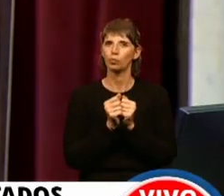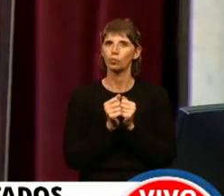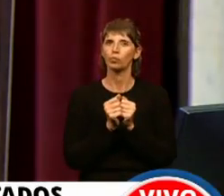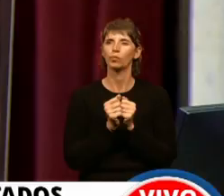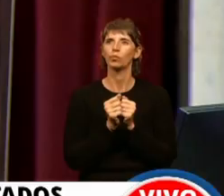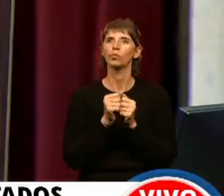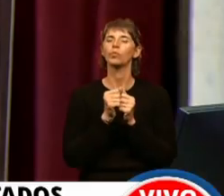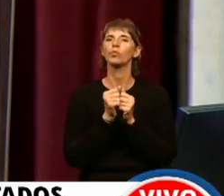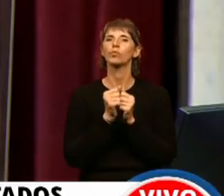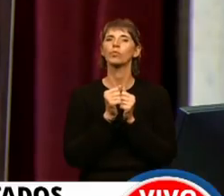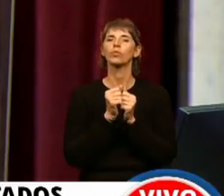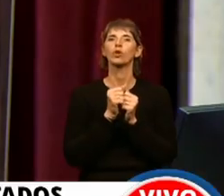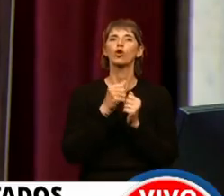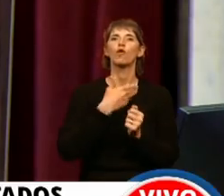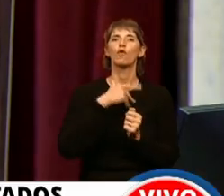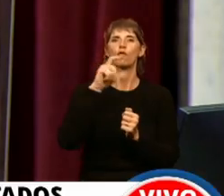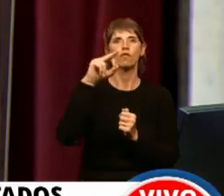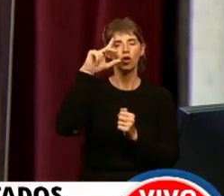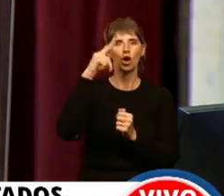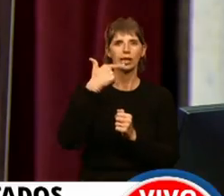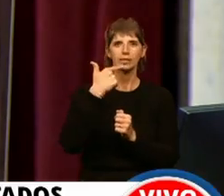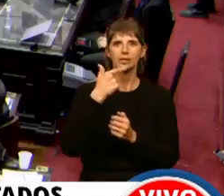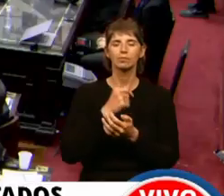langan el diputado héctor toty flores